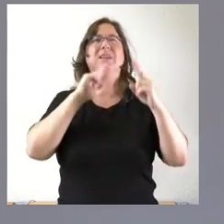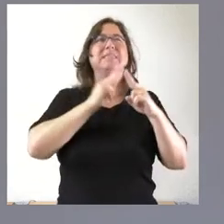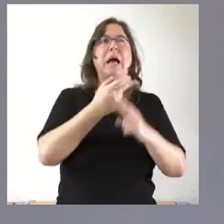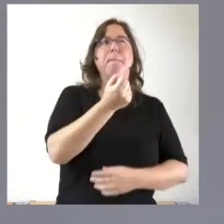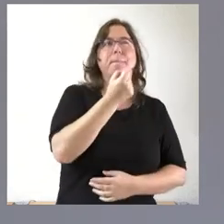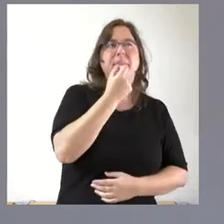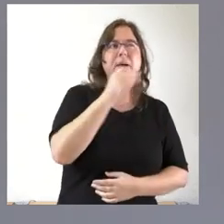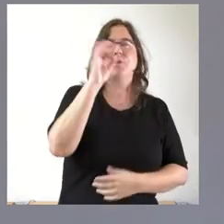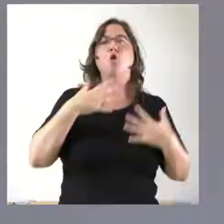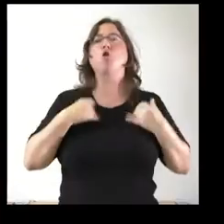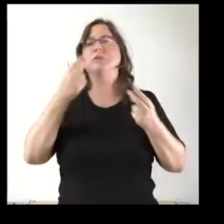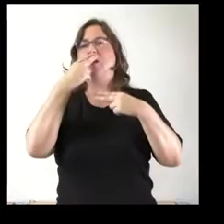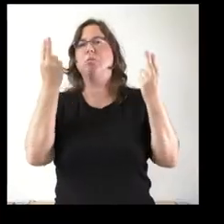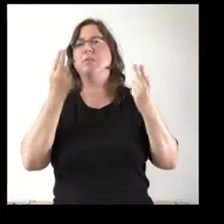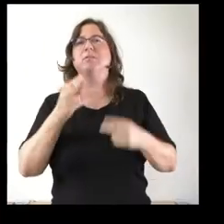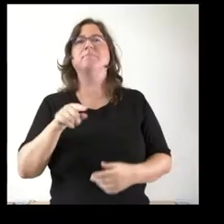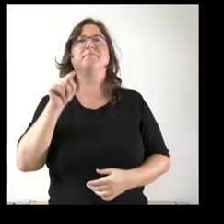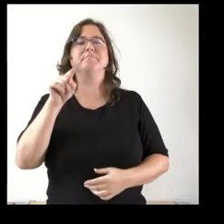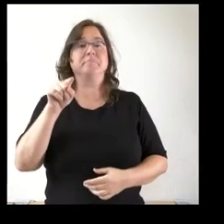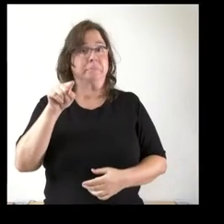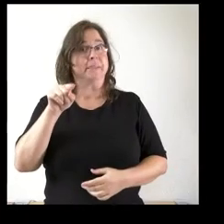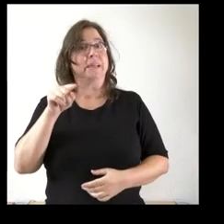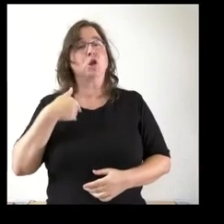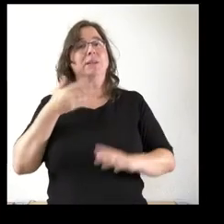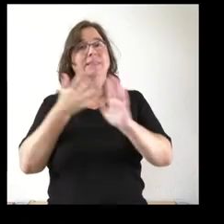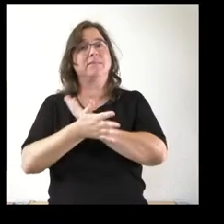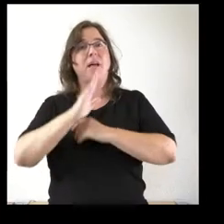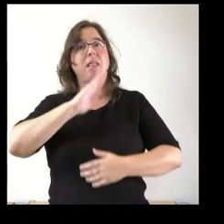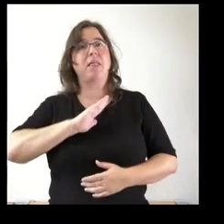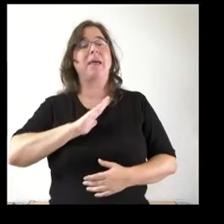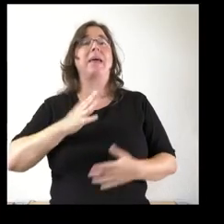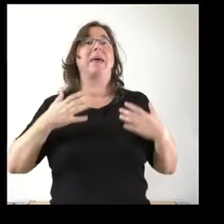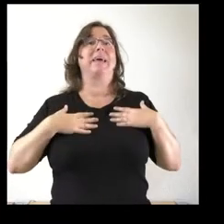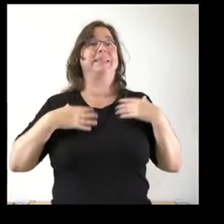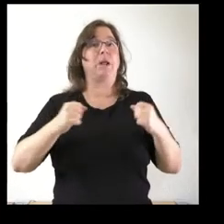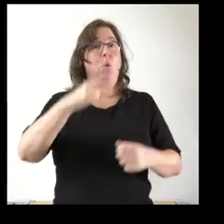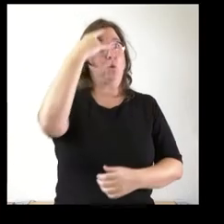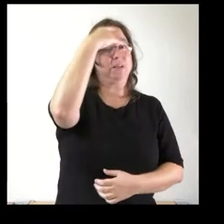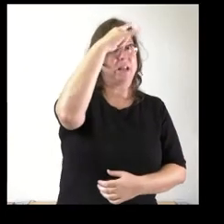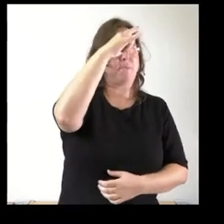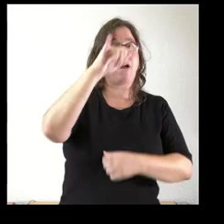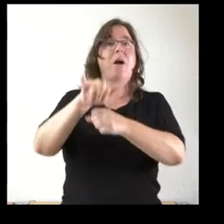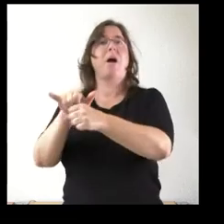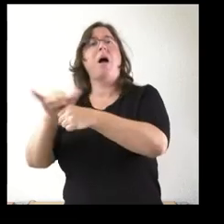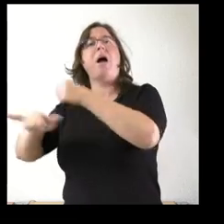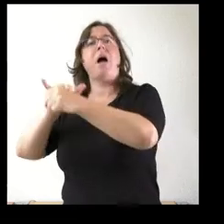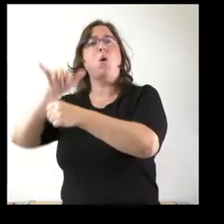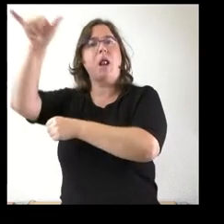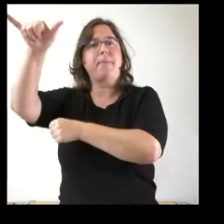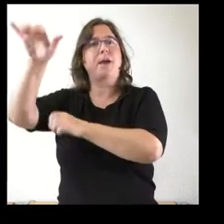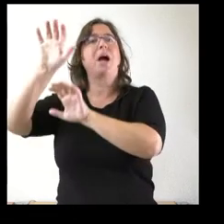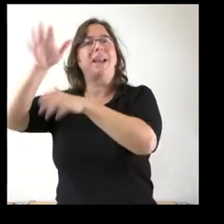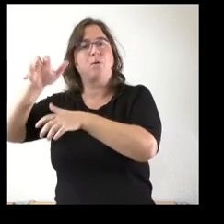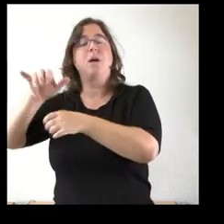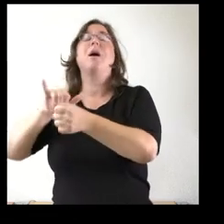la salud pública. Salud, o sea, que se apostaría la de salud para Salamanca, la aeronáutica para León. Aeronáutica y aeroespacial,